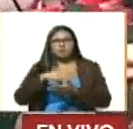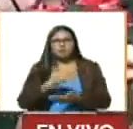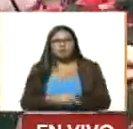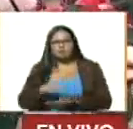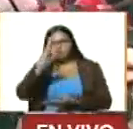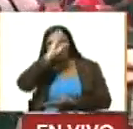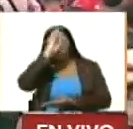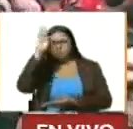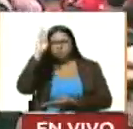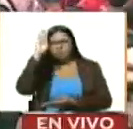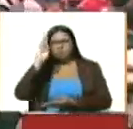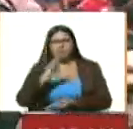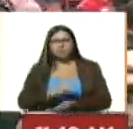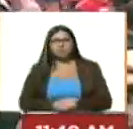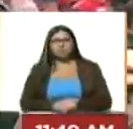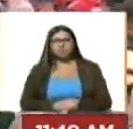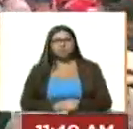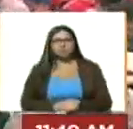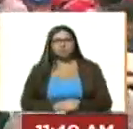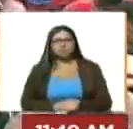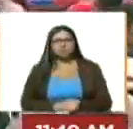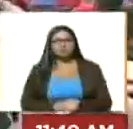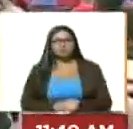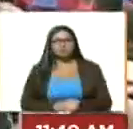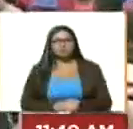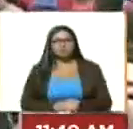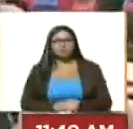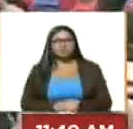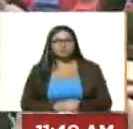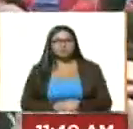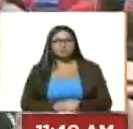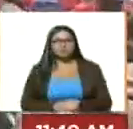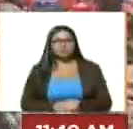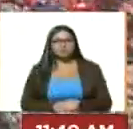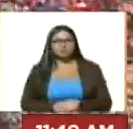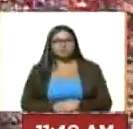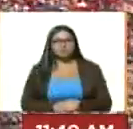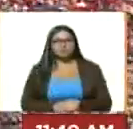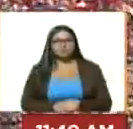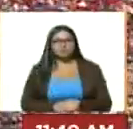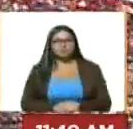Diosdado Cabello Rondón.